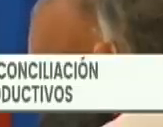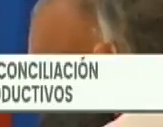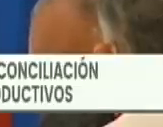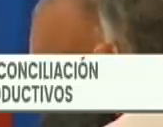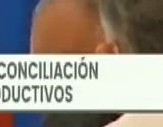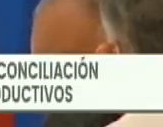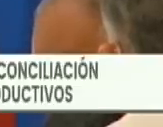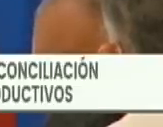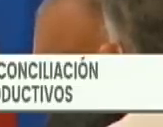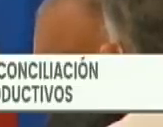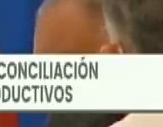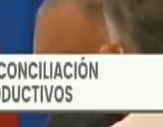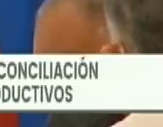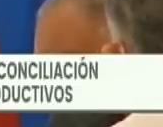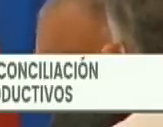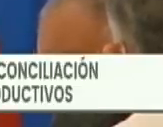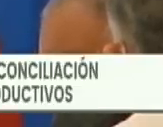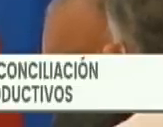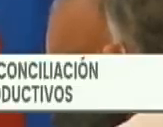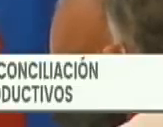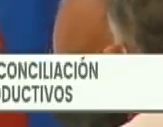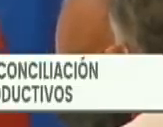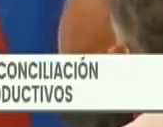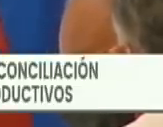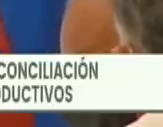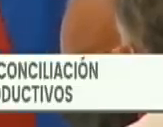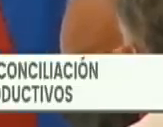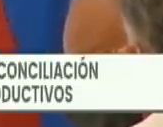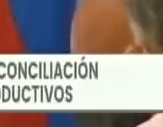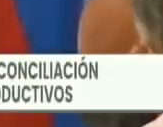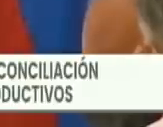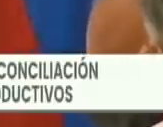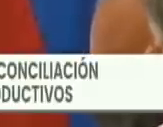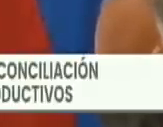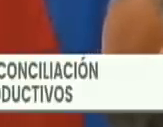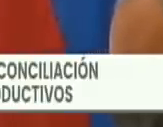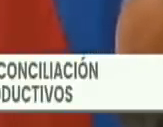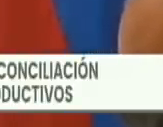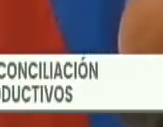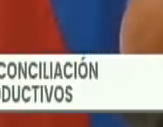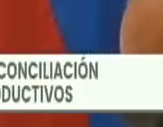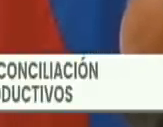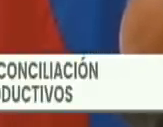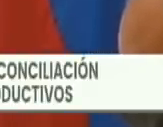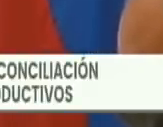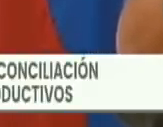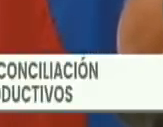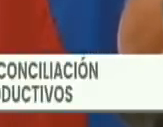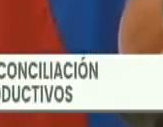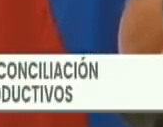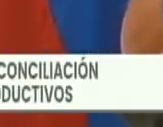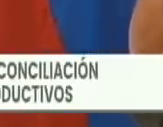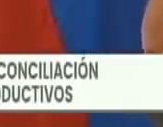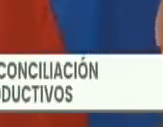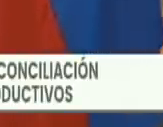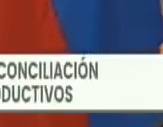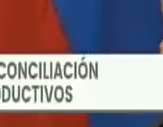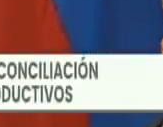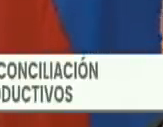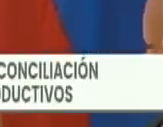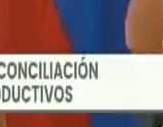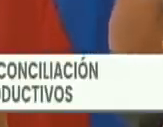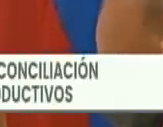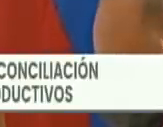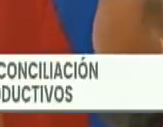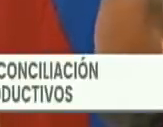pues cuente con esta institución plural señor gobernador y todos aquellos que efectivamente como nosotros creemos en que